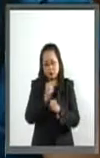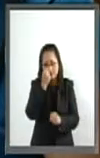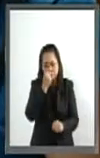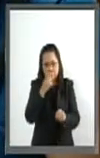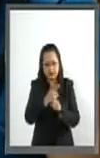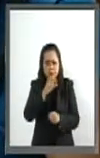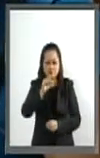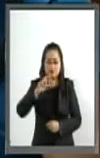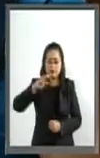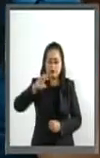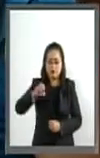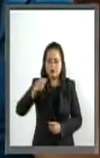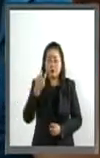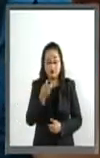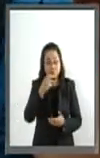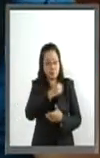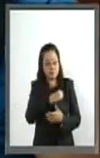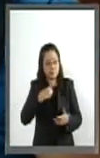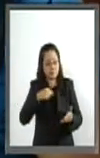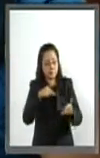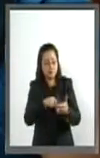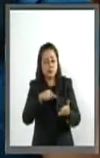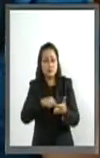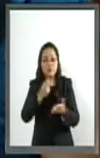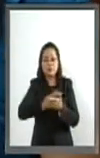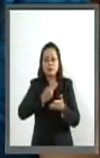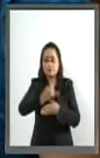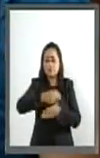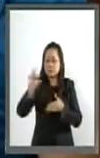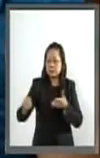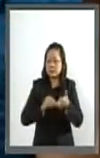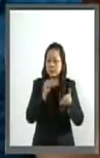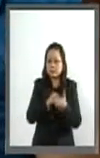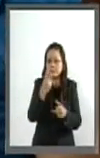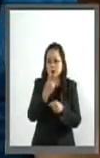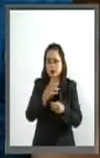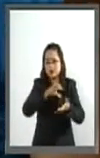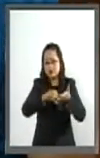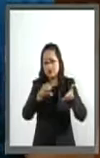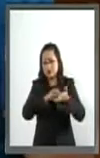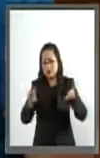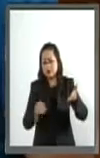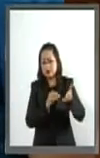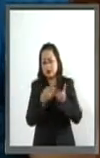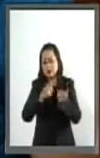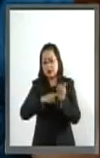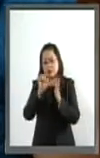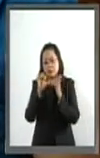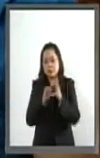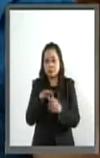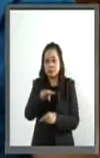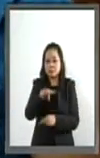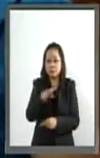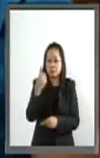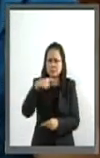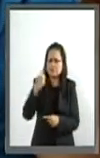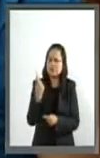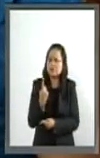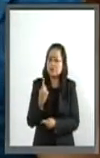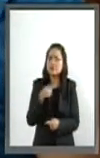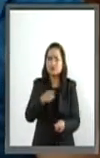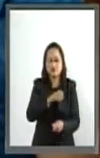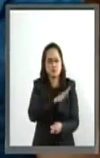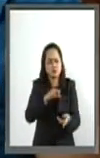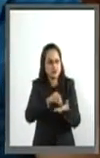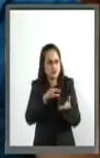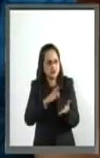estas obligaciones, el proyecto de decreto incorpora un segundo párrafo al artículo 19 con el objeto de